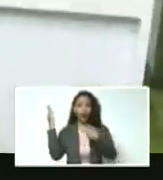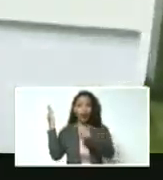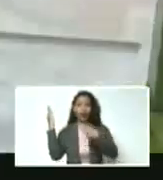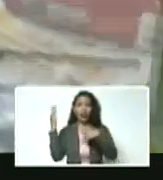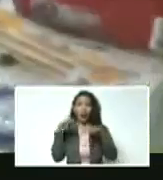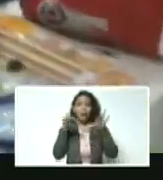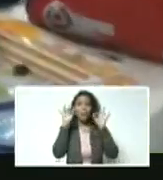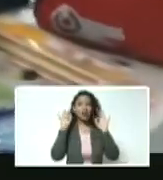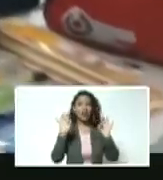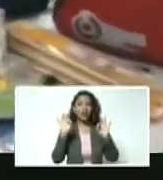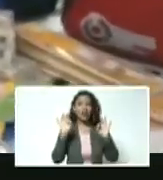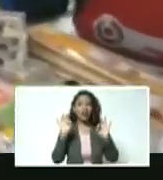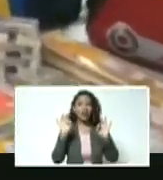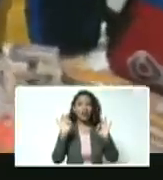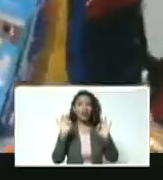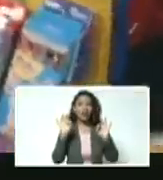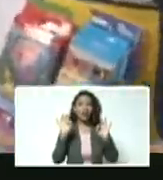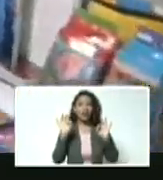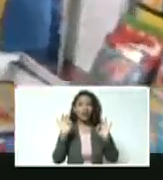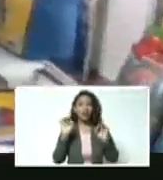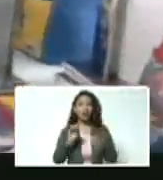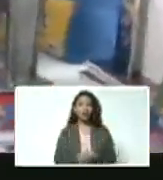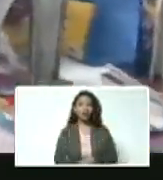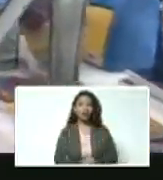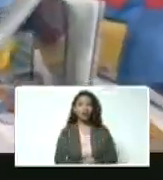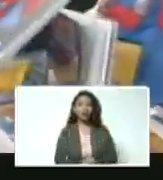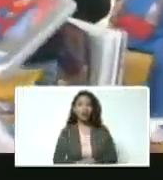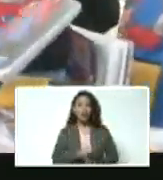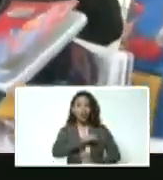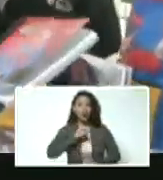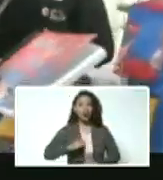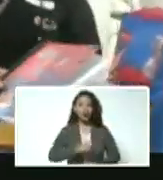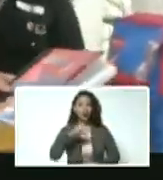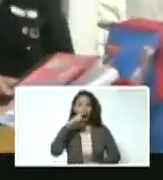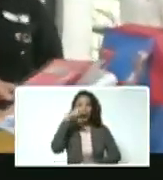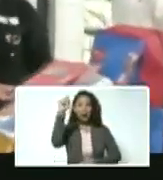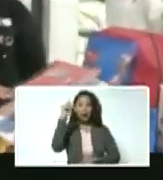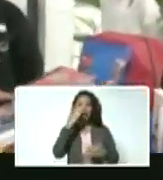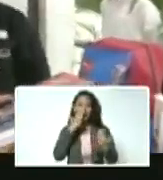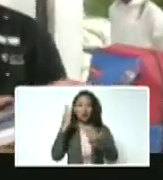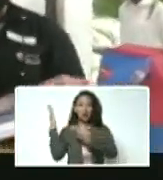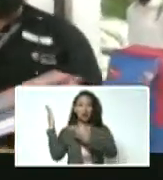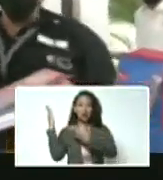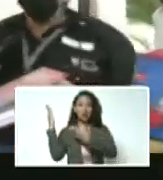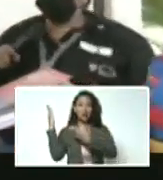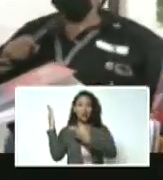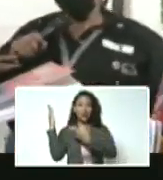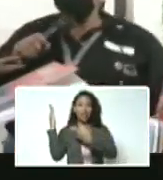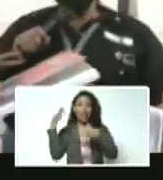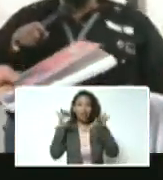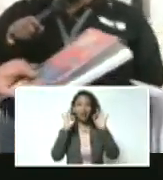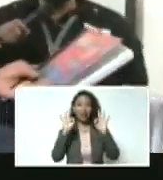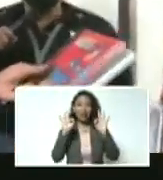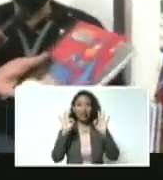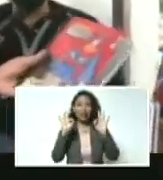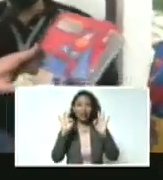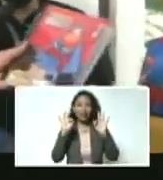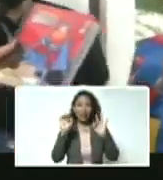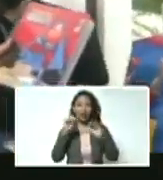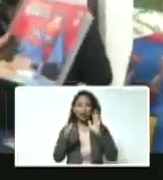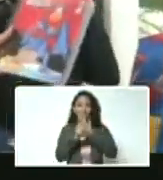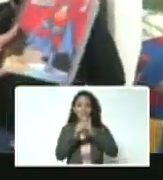especial. Miren la línea especial de Super Bigote. ¿Qué me cuenta? ¿Cómo está, presidente? Patricia, acércate al micrófono,